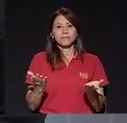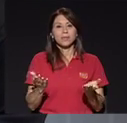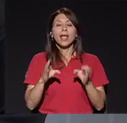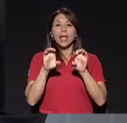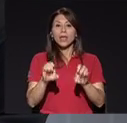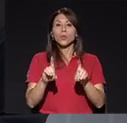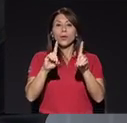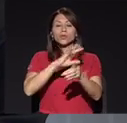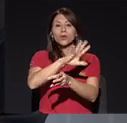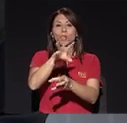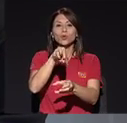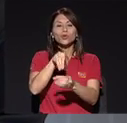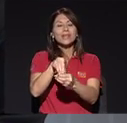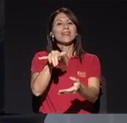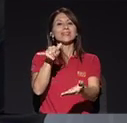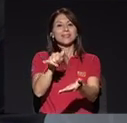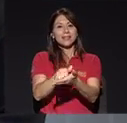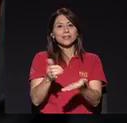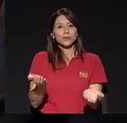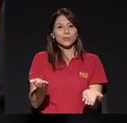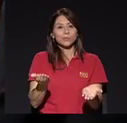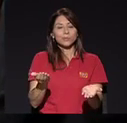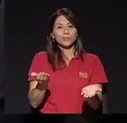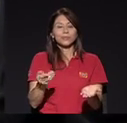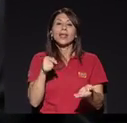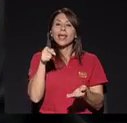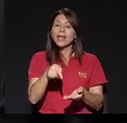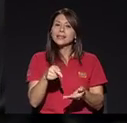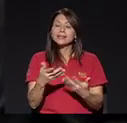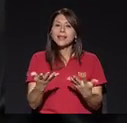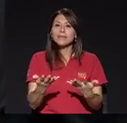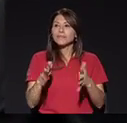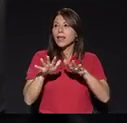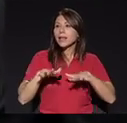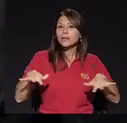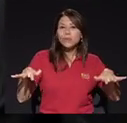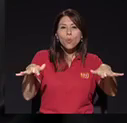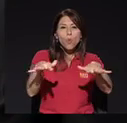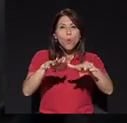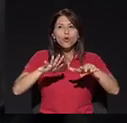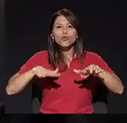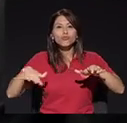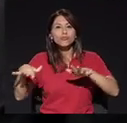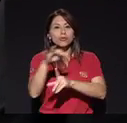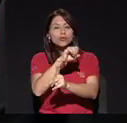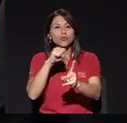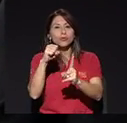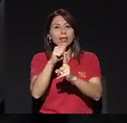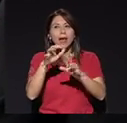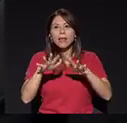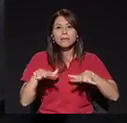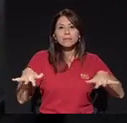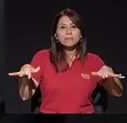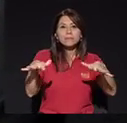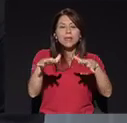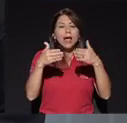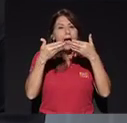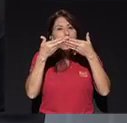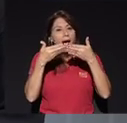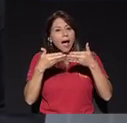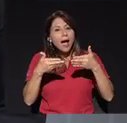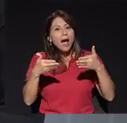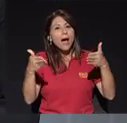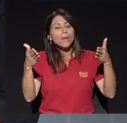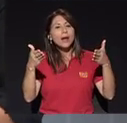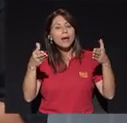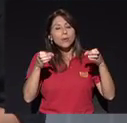la educación inclusiva es esto, es brindar que el entorno, el contexto, la sociedad abra, ¿verdad?